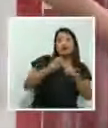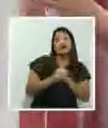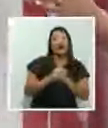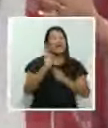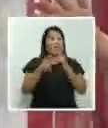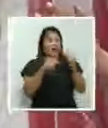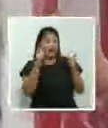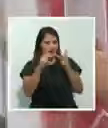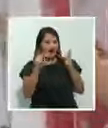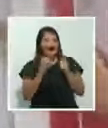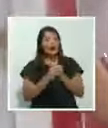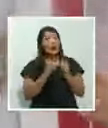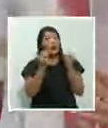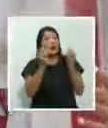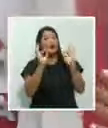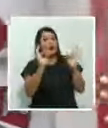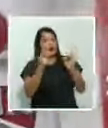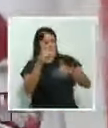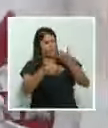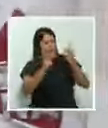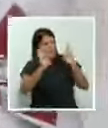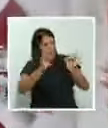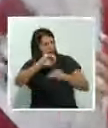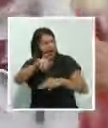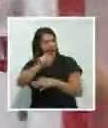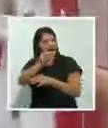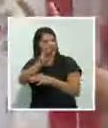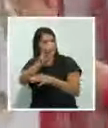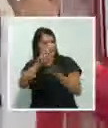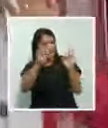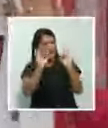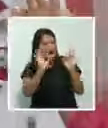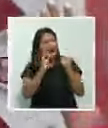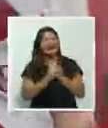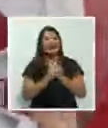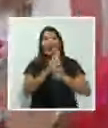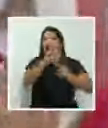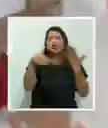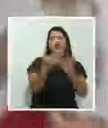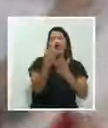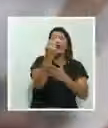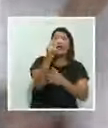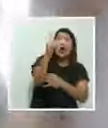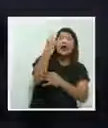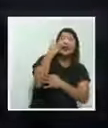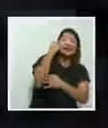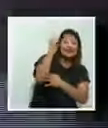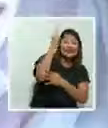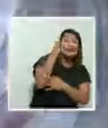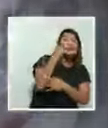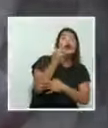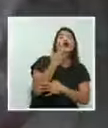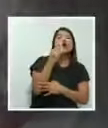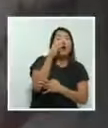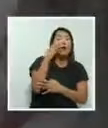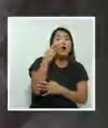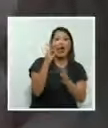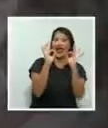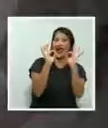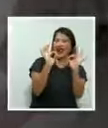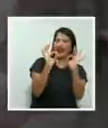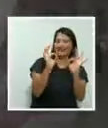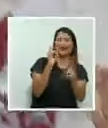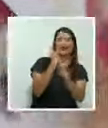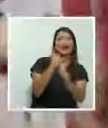Eso, perfecto. Eso, muy bien. Vamos bien, don Jaime. Vamos bien. Eso. Todos los del techo, vea aquí. El del morado. Exactamente.